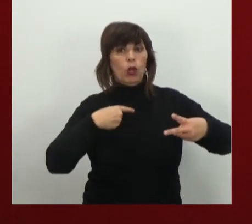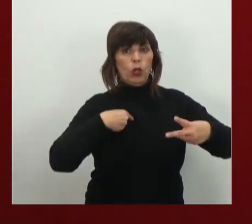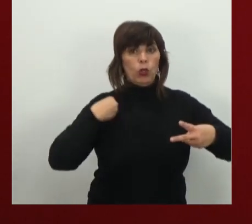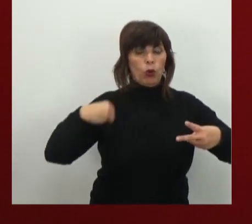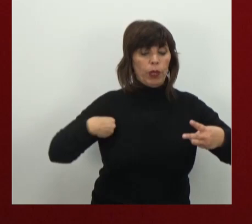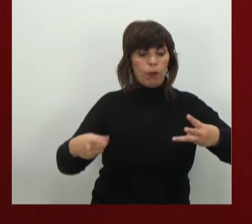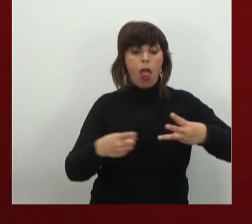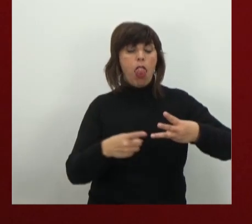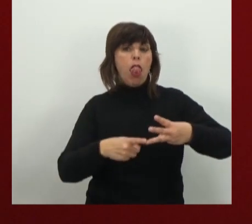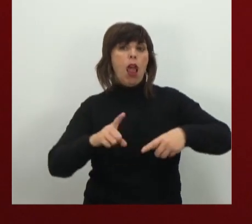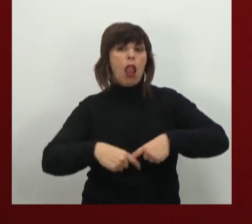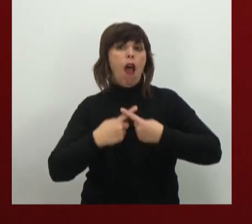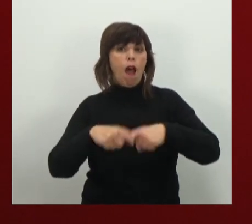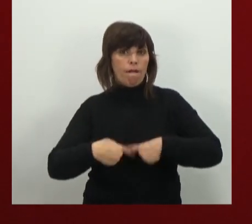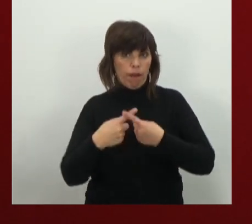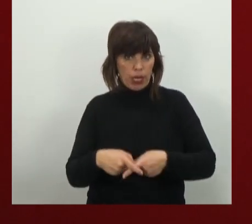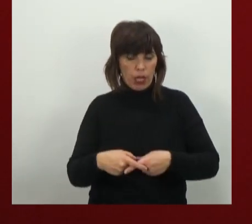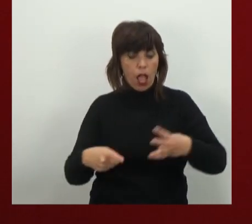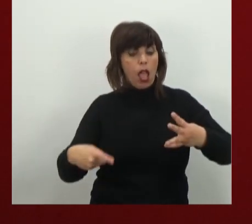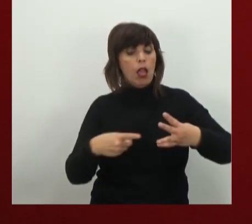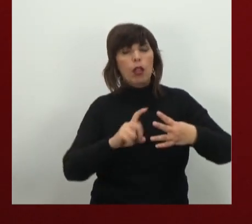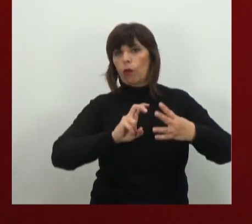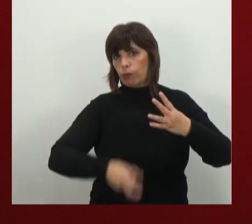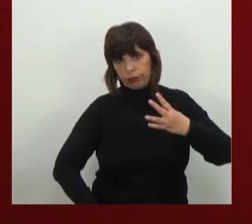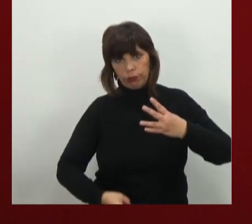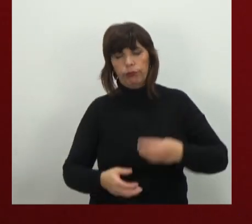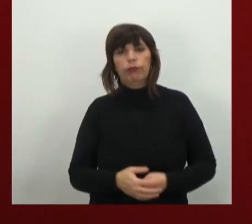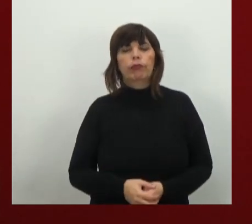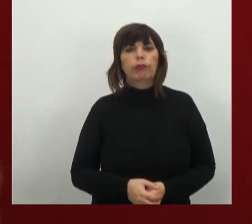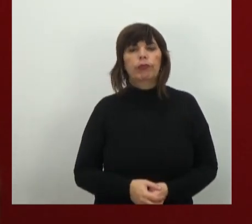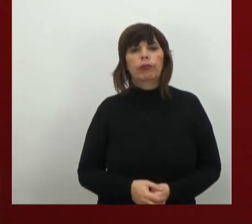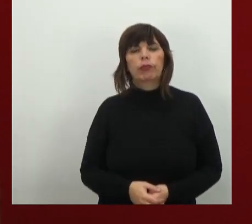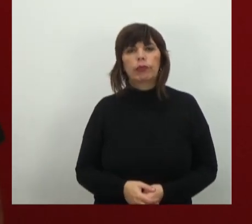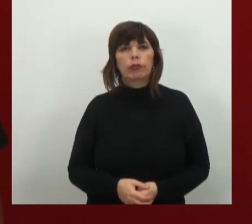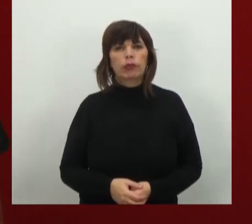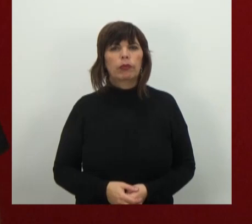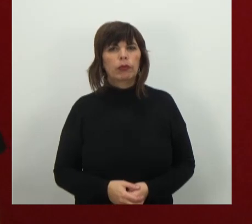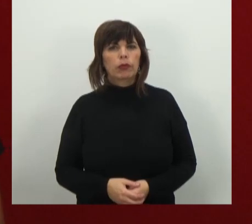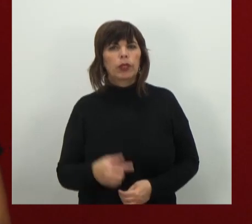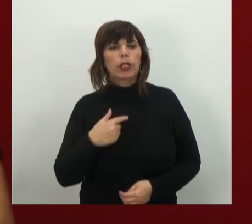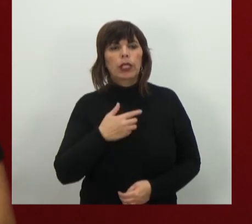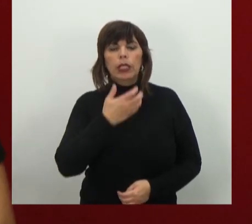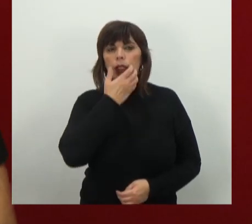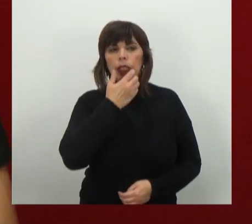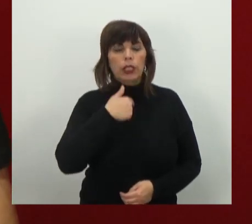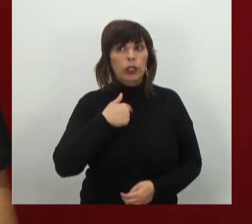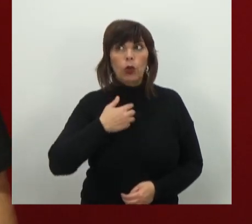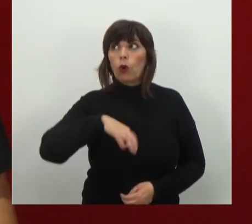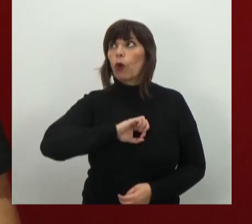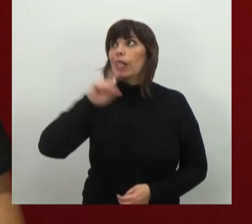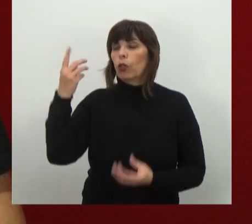Y hay un problema. El problema es cuando yo no me tomo bastante tiempo para estar con el Señor.